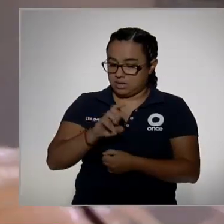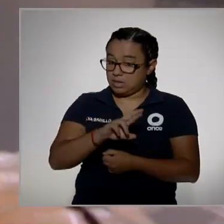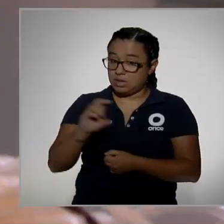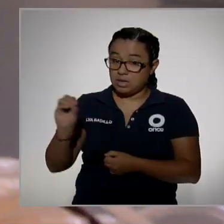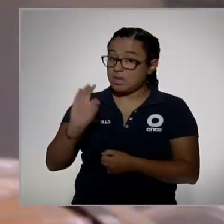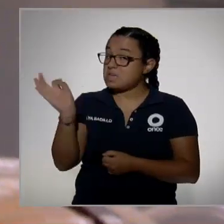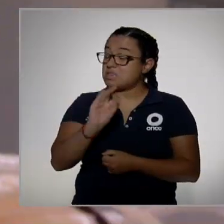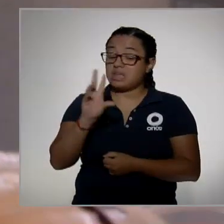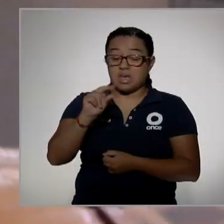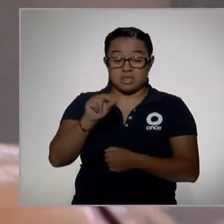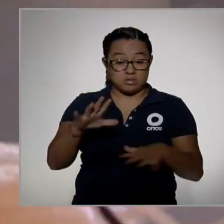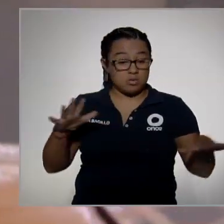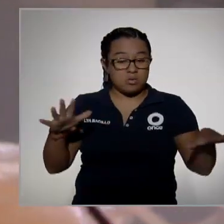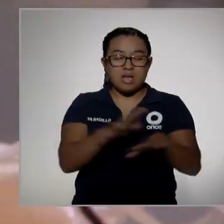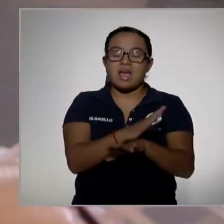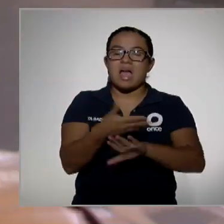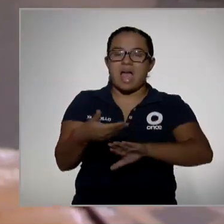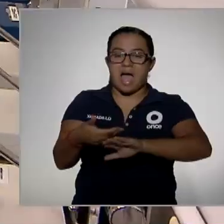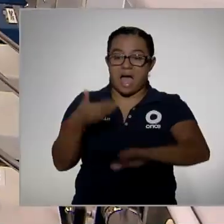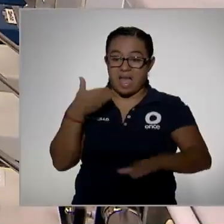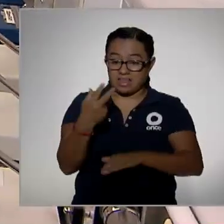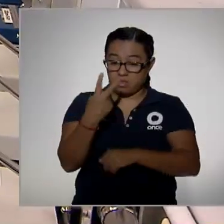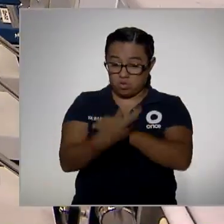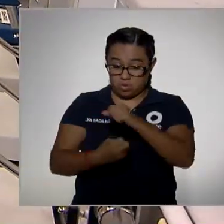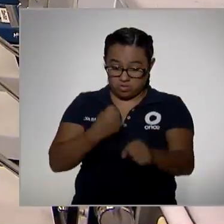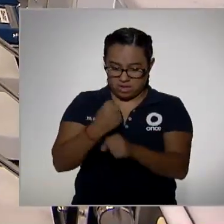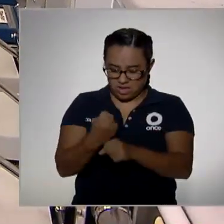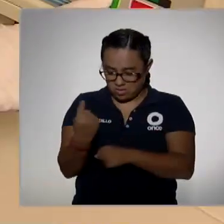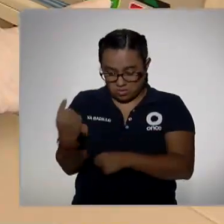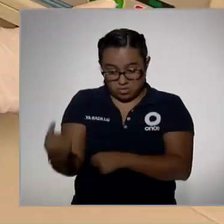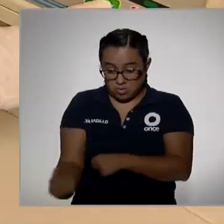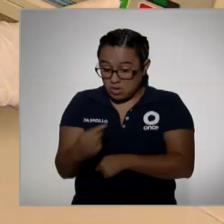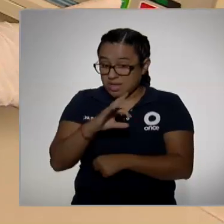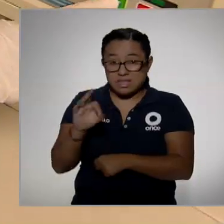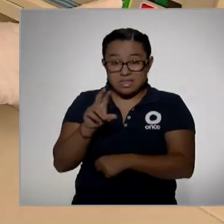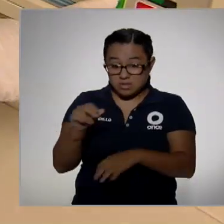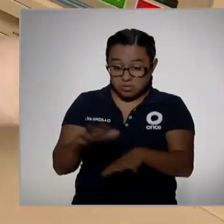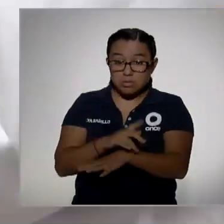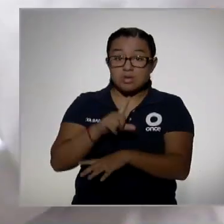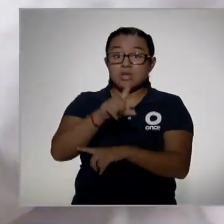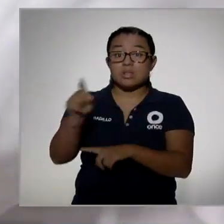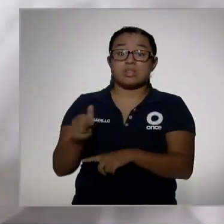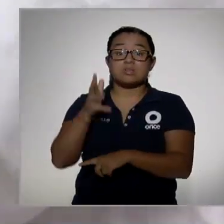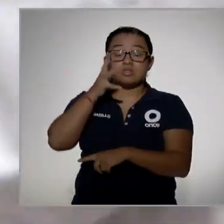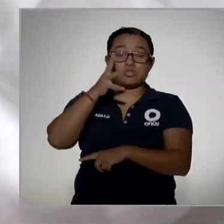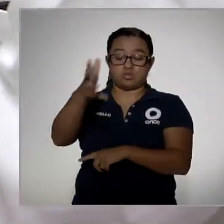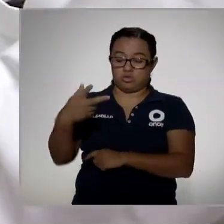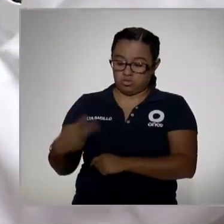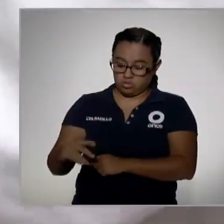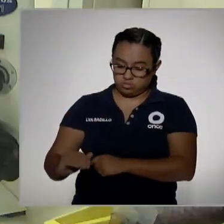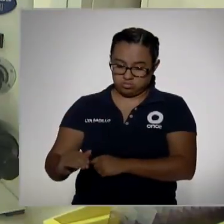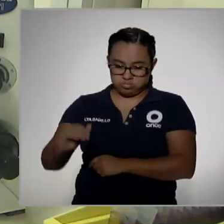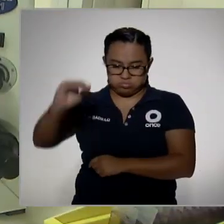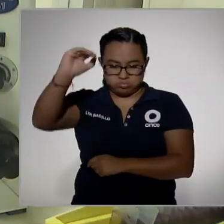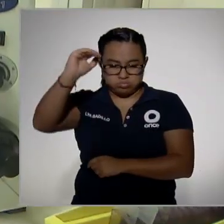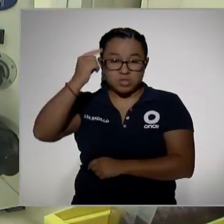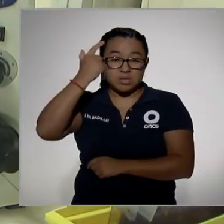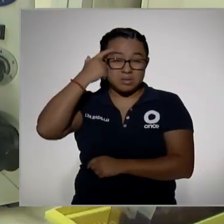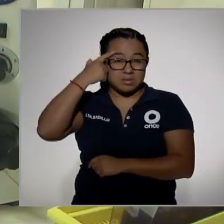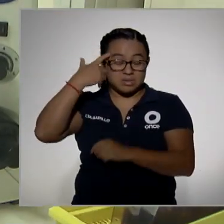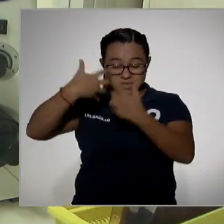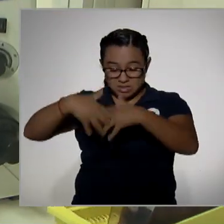corregida antes de los 2 años de edad los daños sobre el desarrollo mental y el